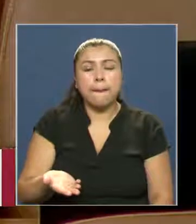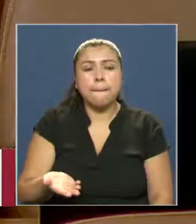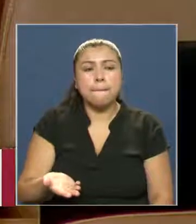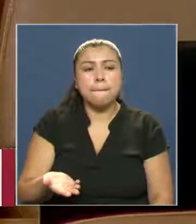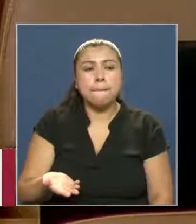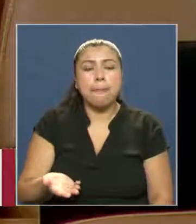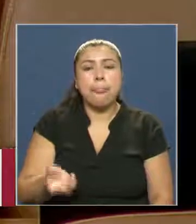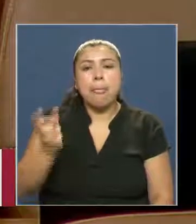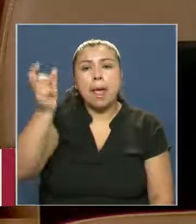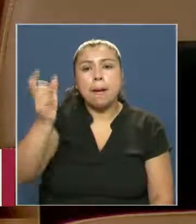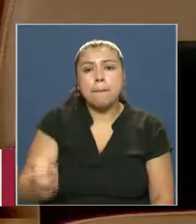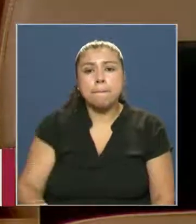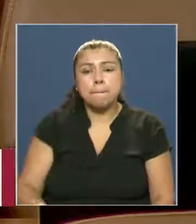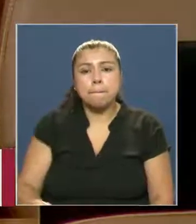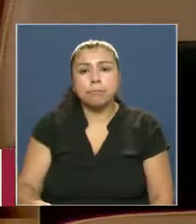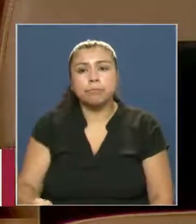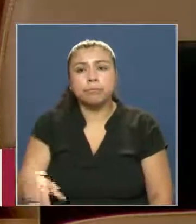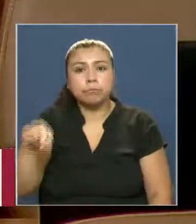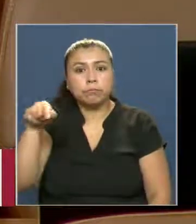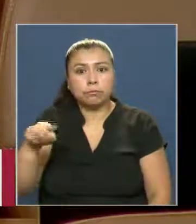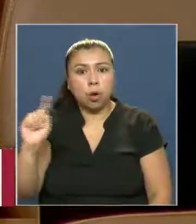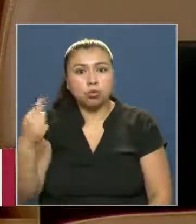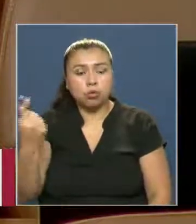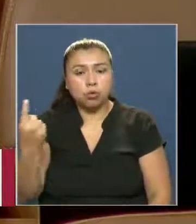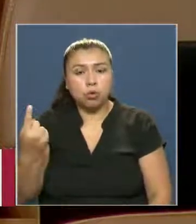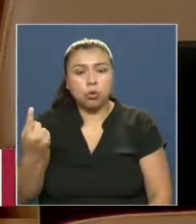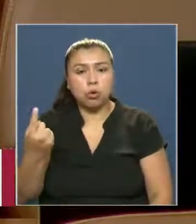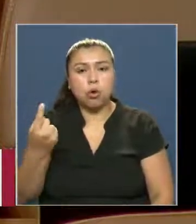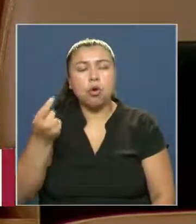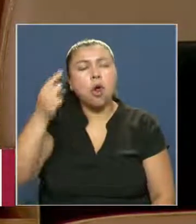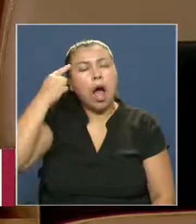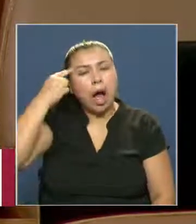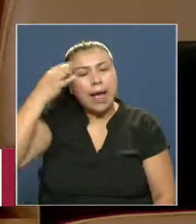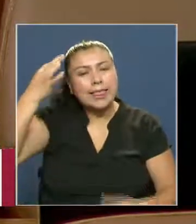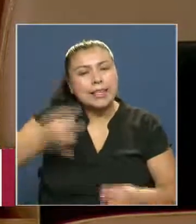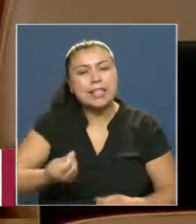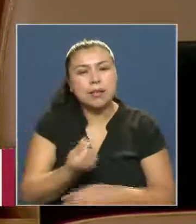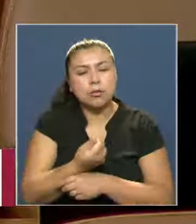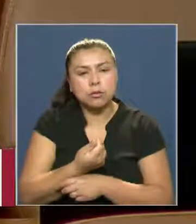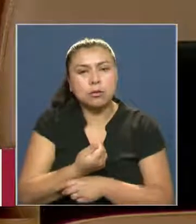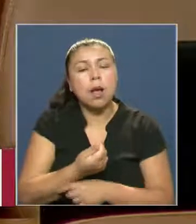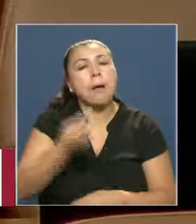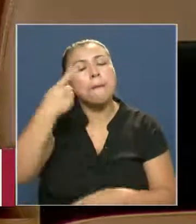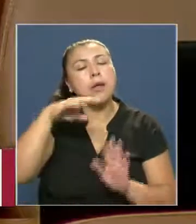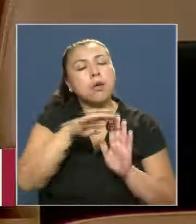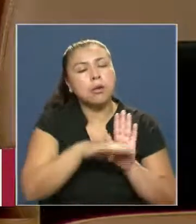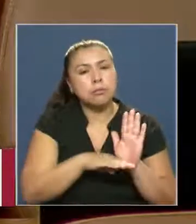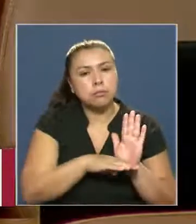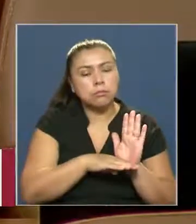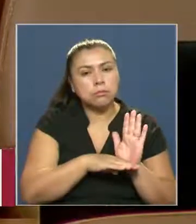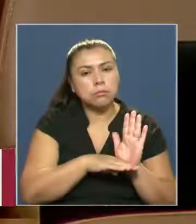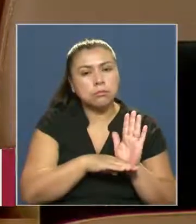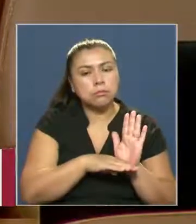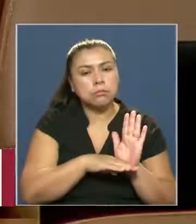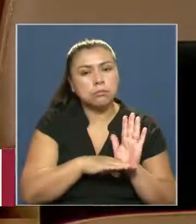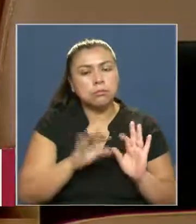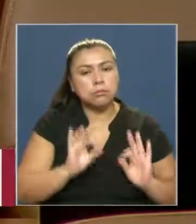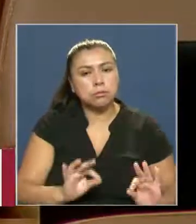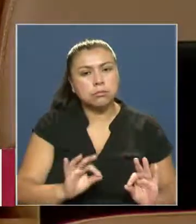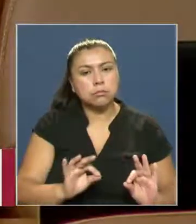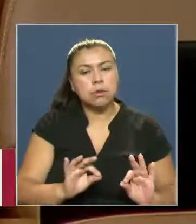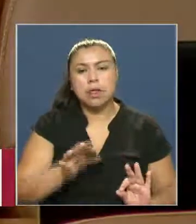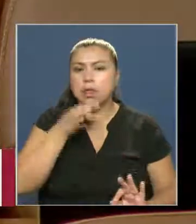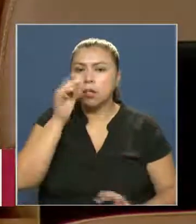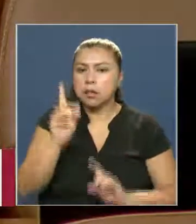del Estado fije los precios. Pero en casos excepcionales hay medidas y deben aplicarse medidas excepcionales. Y también quiero decirle a